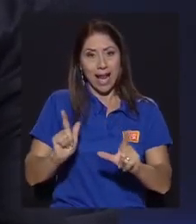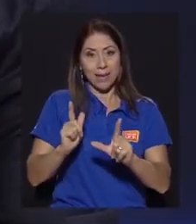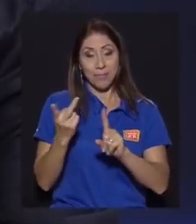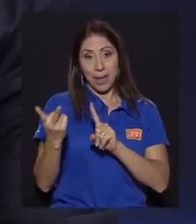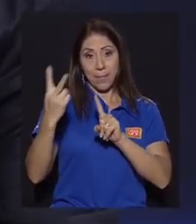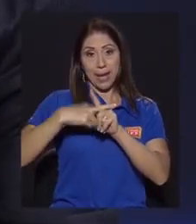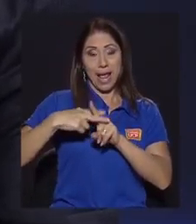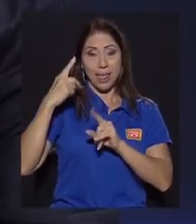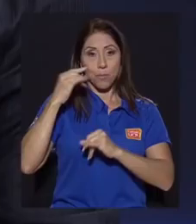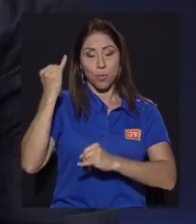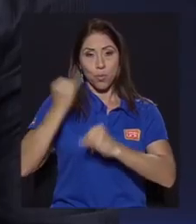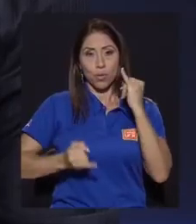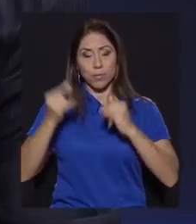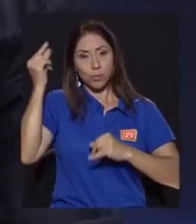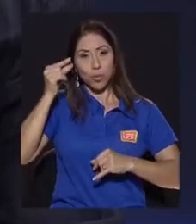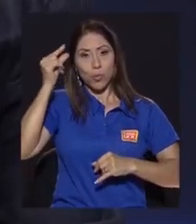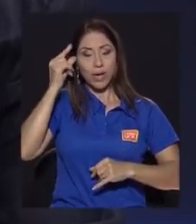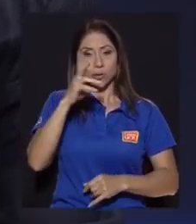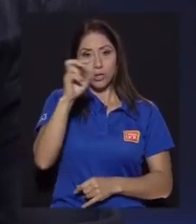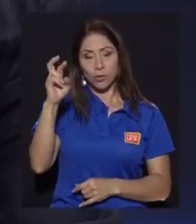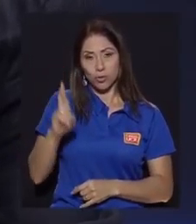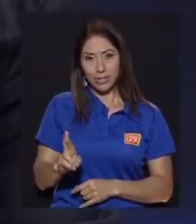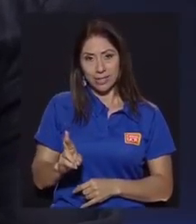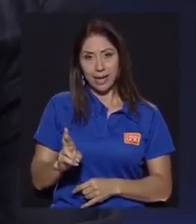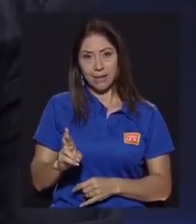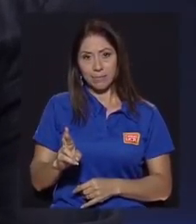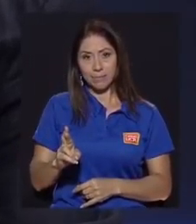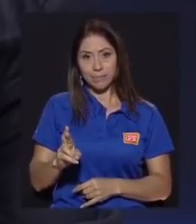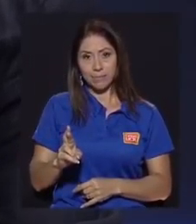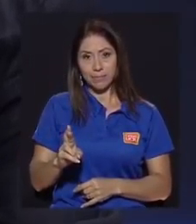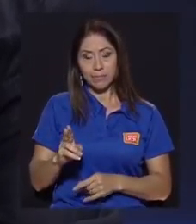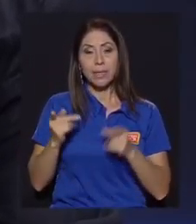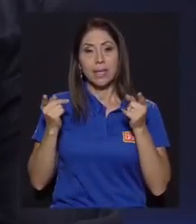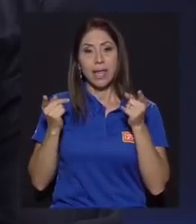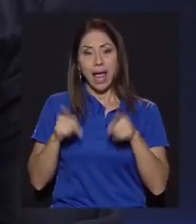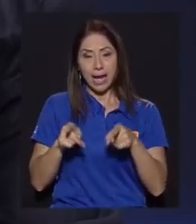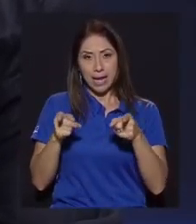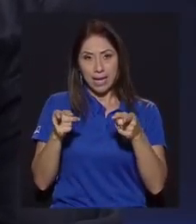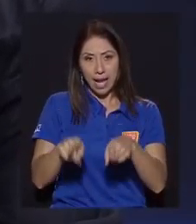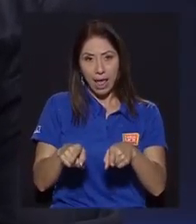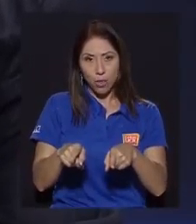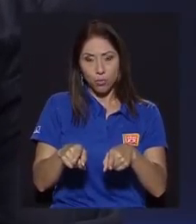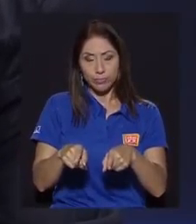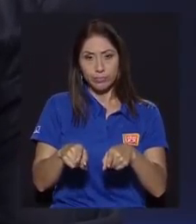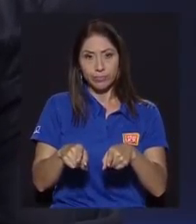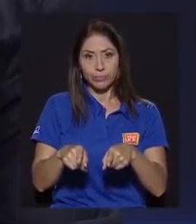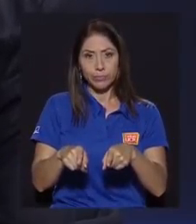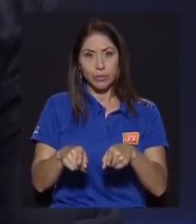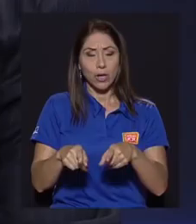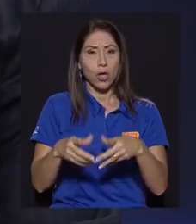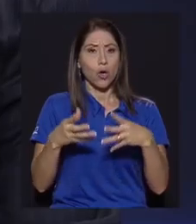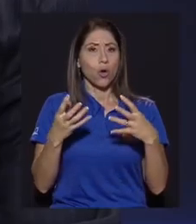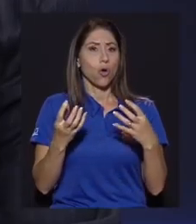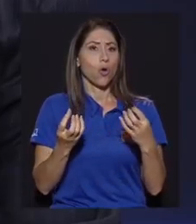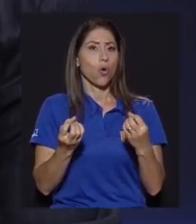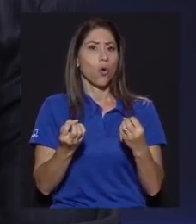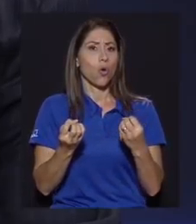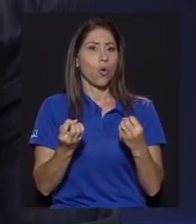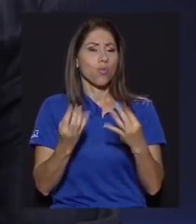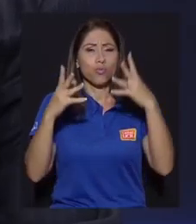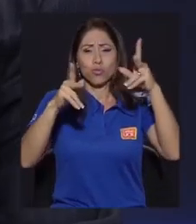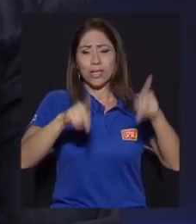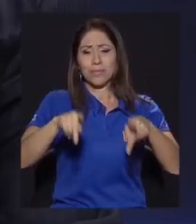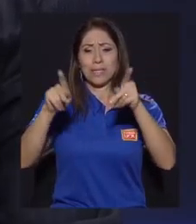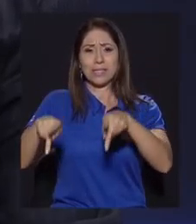costa rica que ha generado una gran masa de excluidos